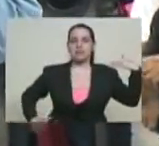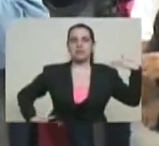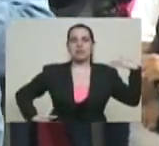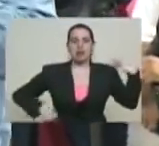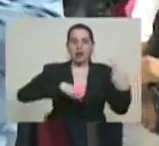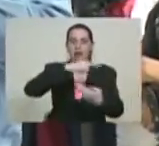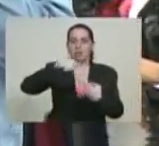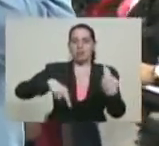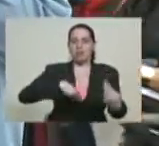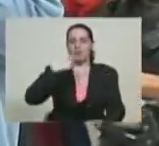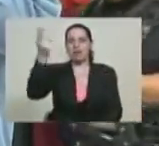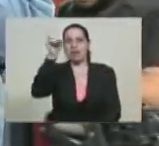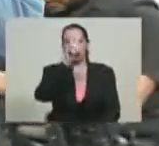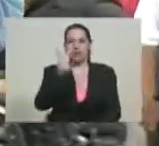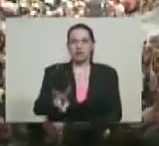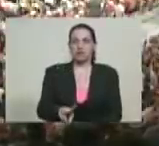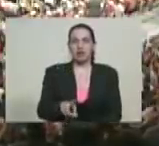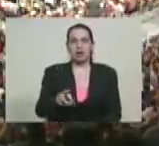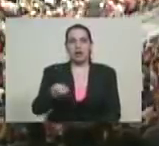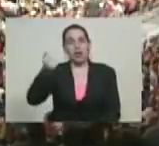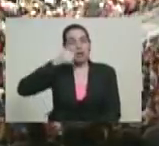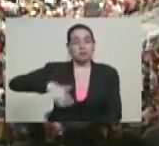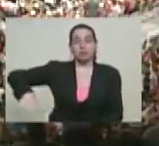República en Venezuela?